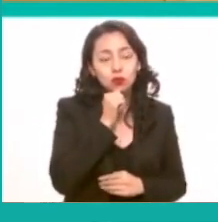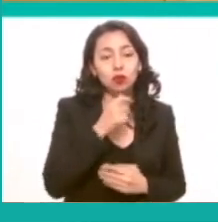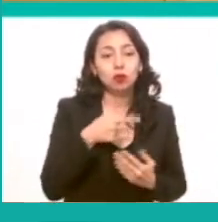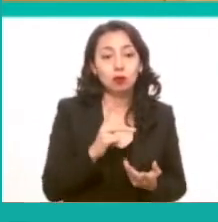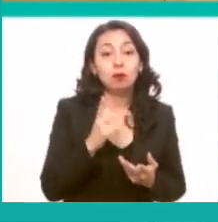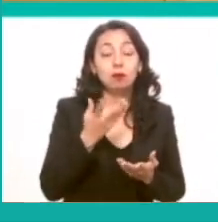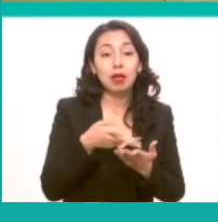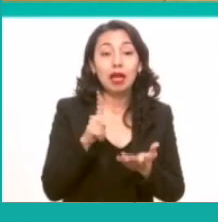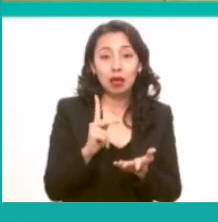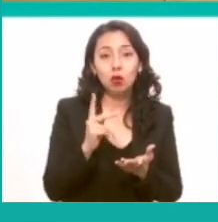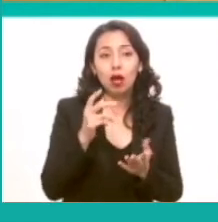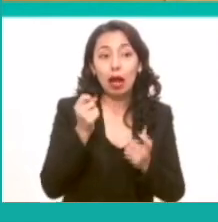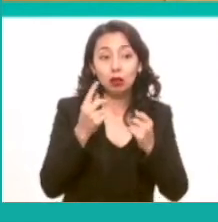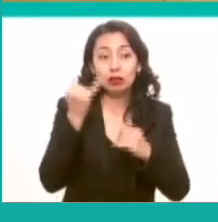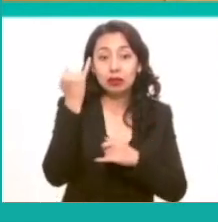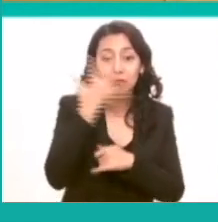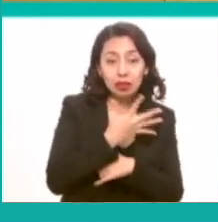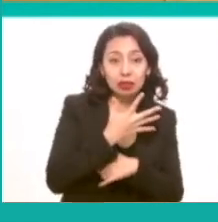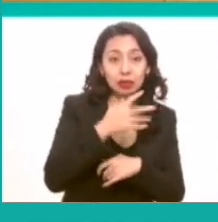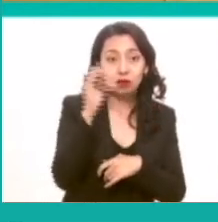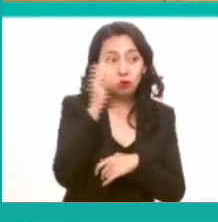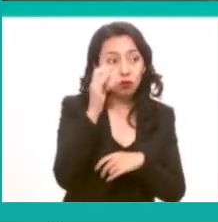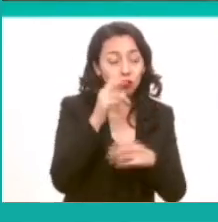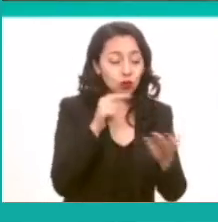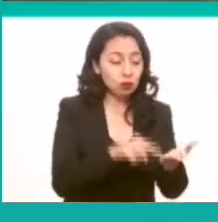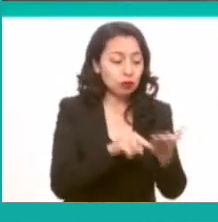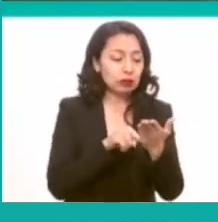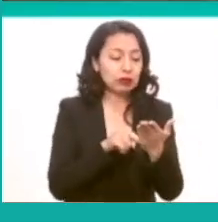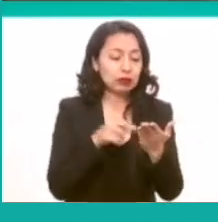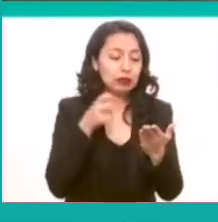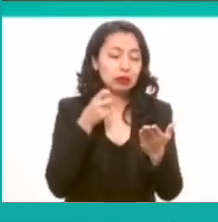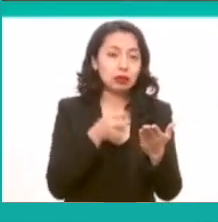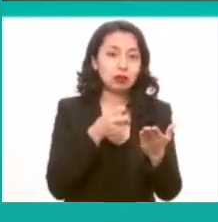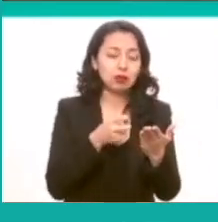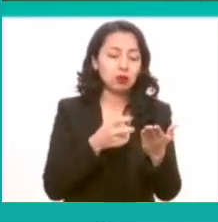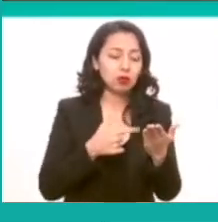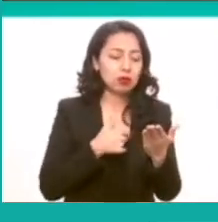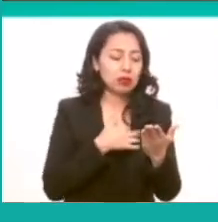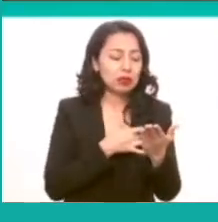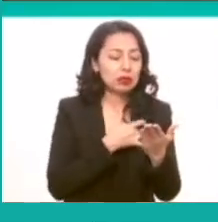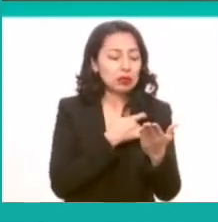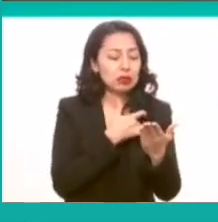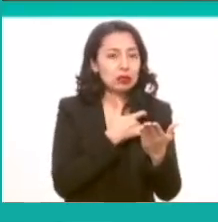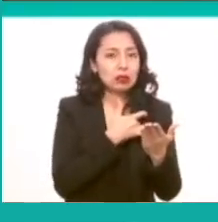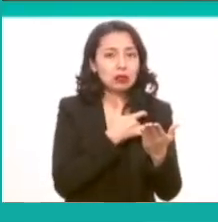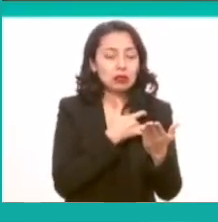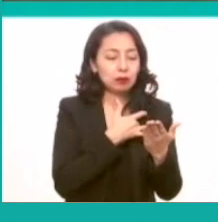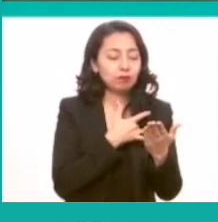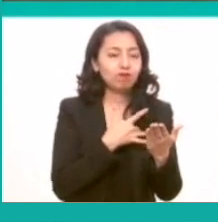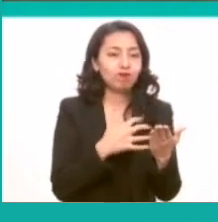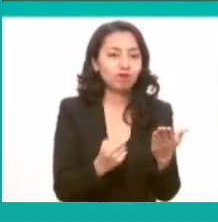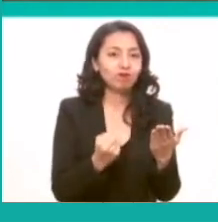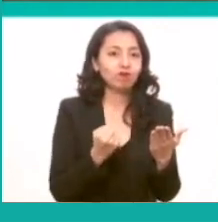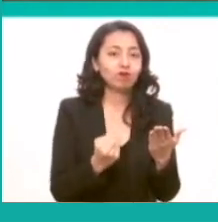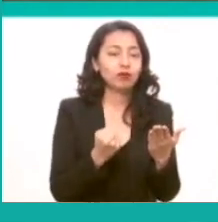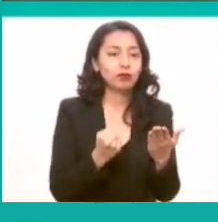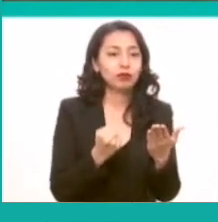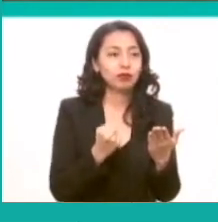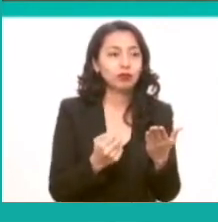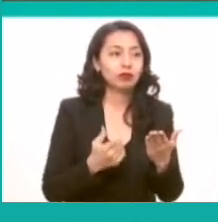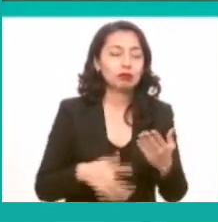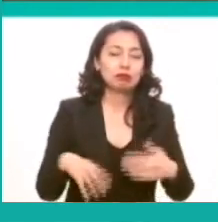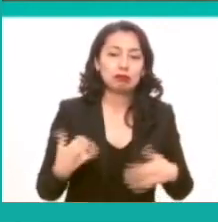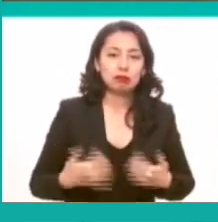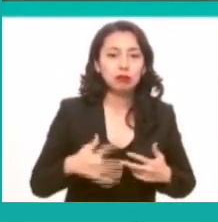han difundido imágenes que no nos muestran más que un efecto muy fuerte y terrible